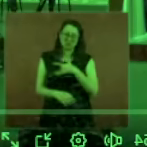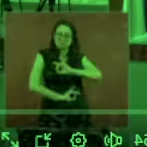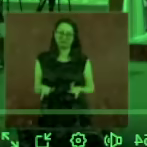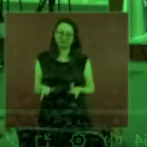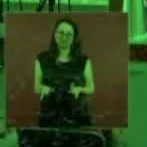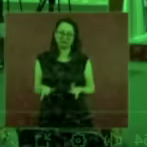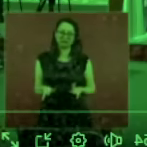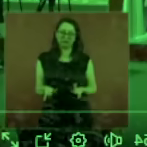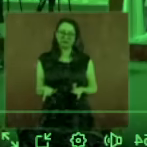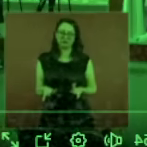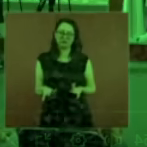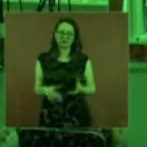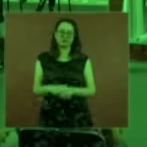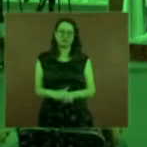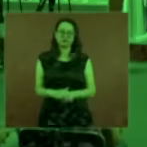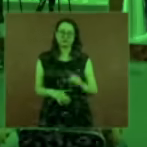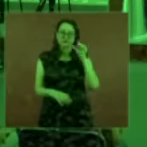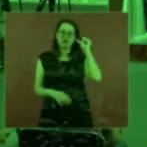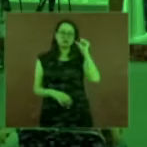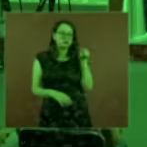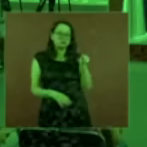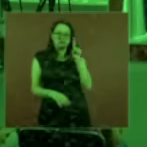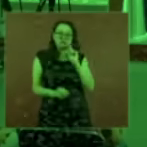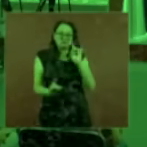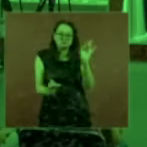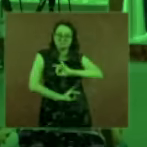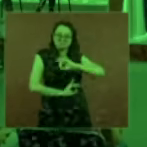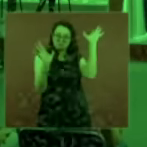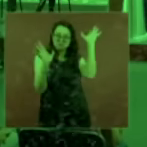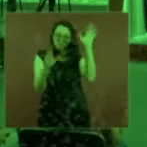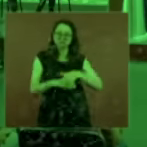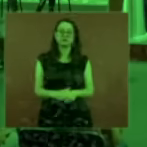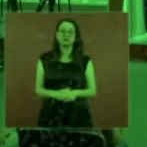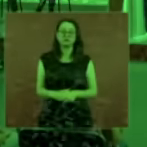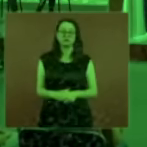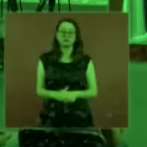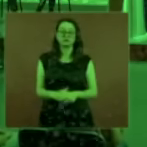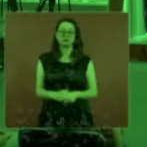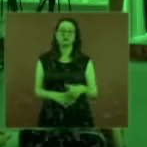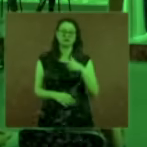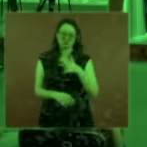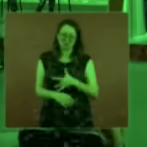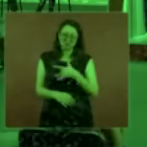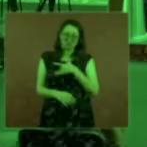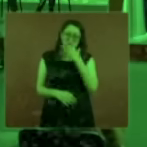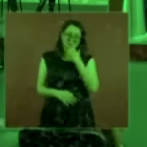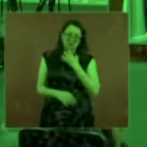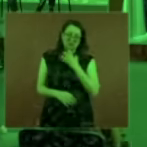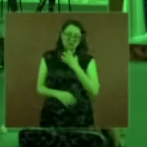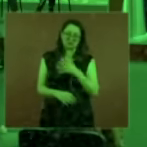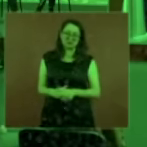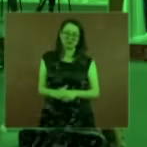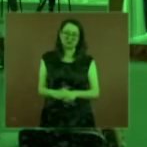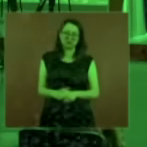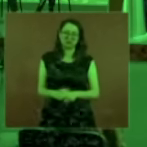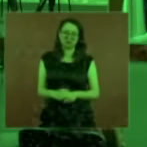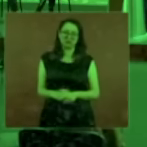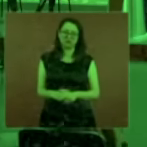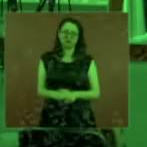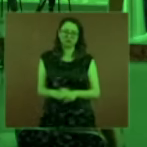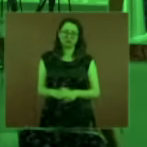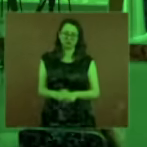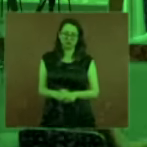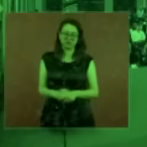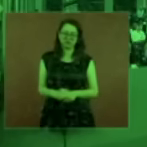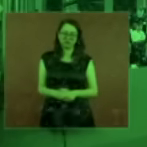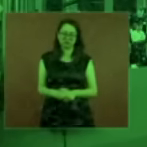¿Quieres? A ver, ayer creo que fue eso. Me entristece saber que la mayor parte de mis compañeros... Nada más esa parte donde dice de las